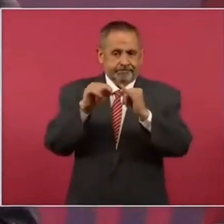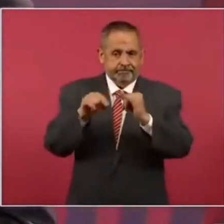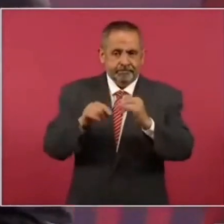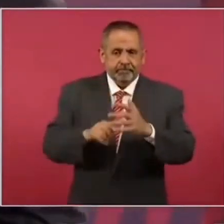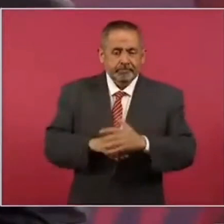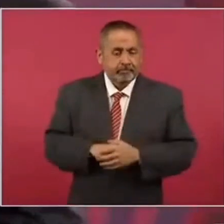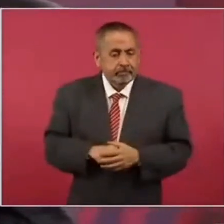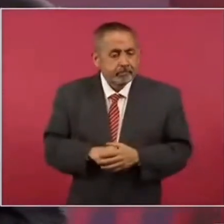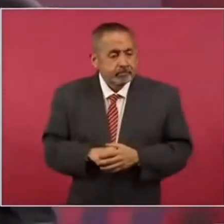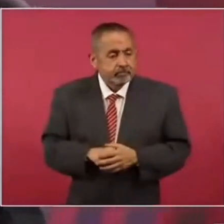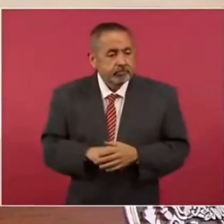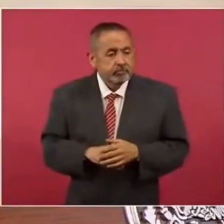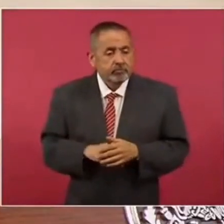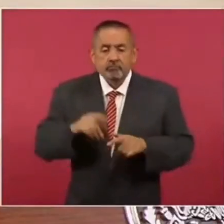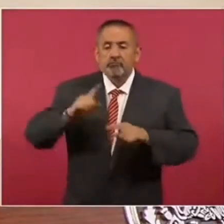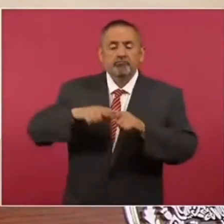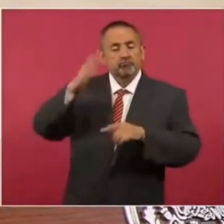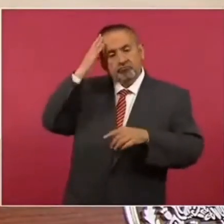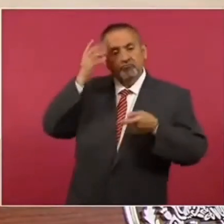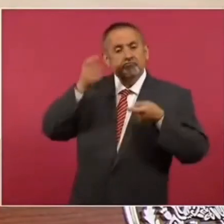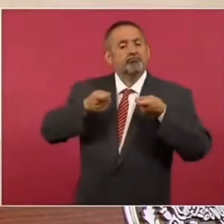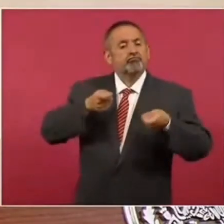ha estado dirigido